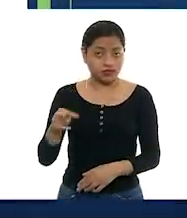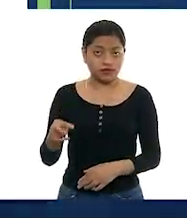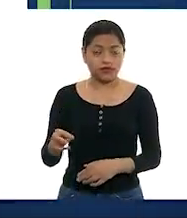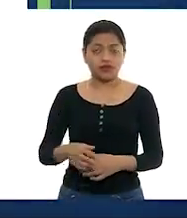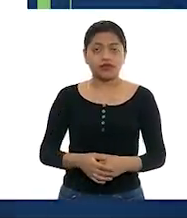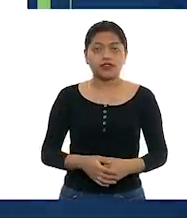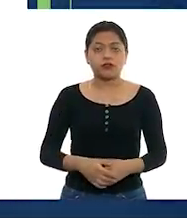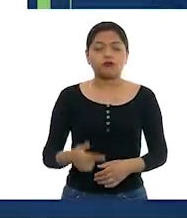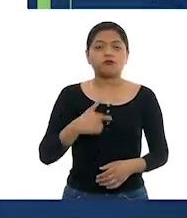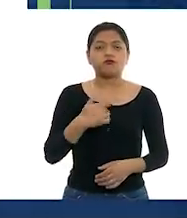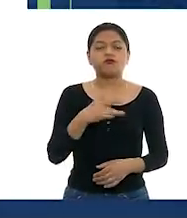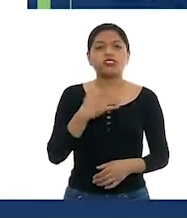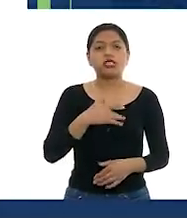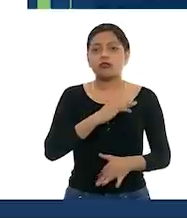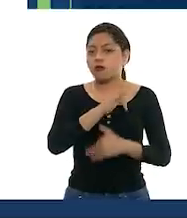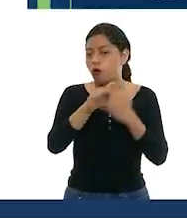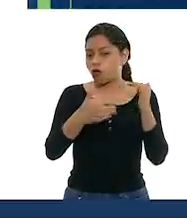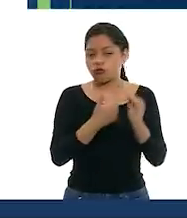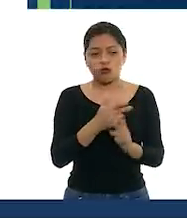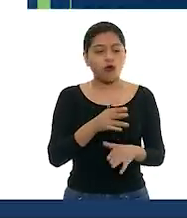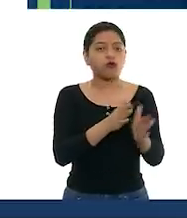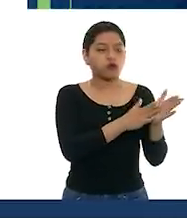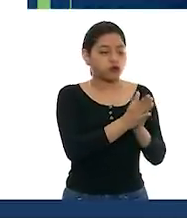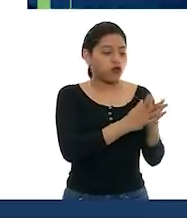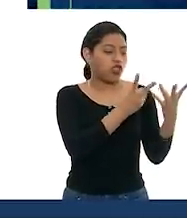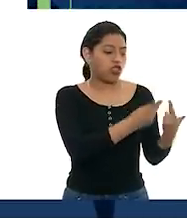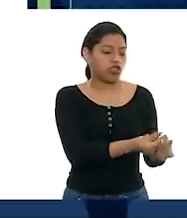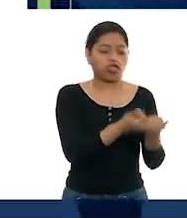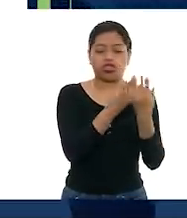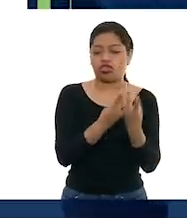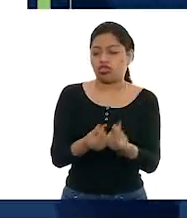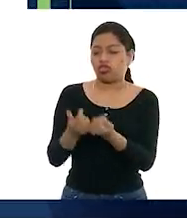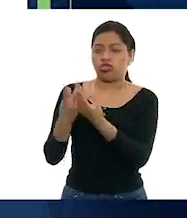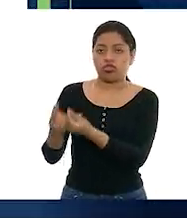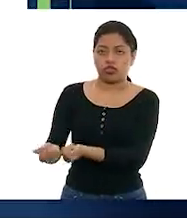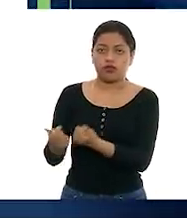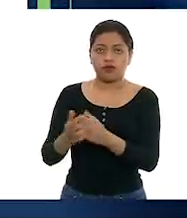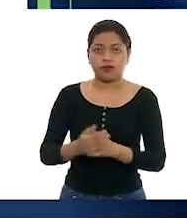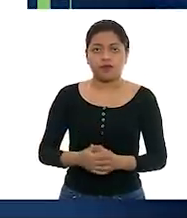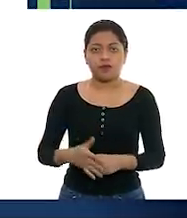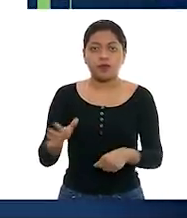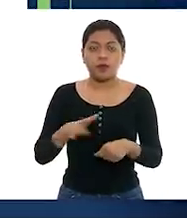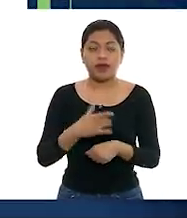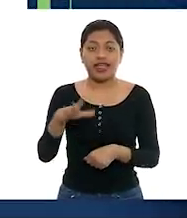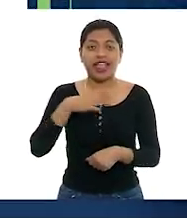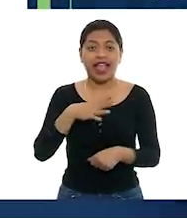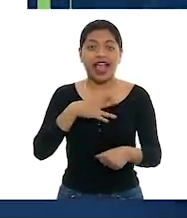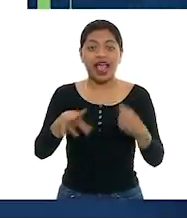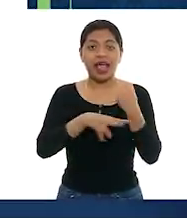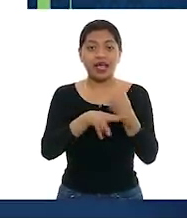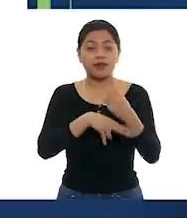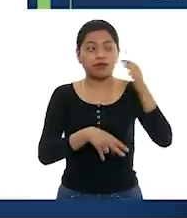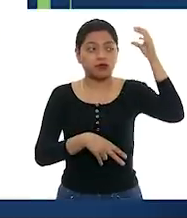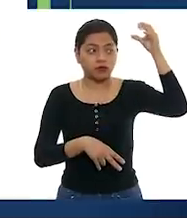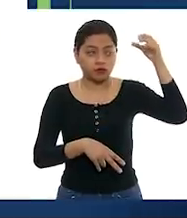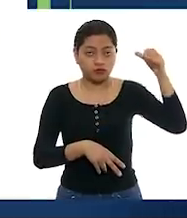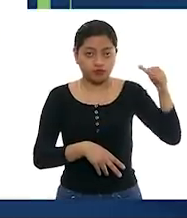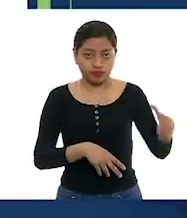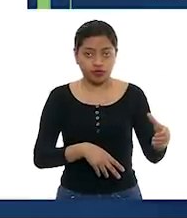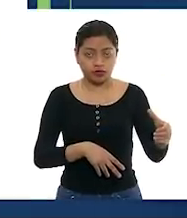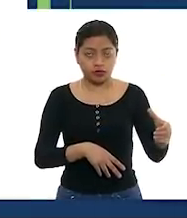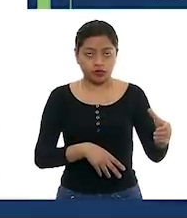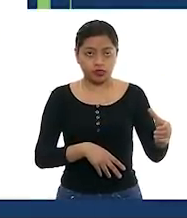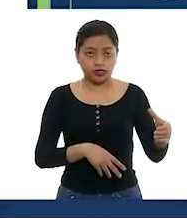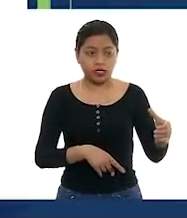los chocolates se iban a derretir más rápido si estaban debajo del vaso grande, porque ahí